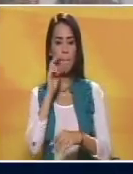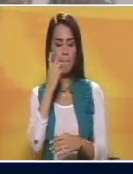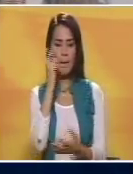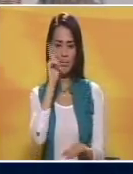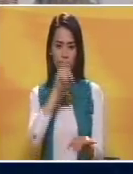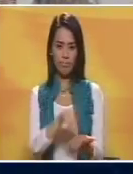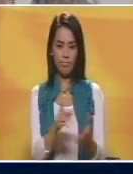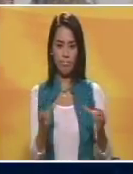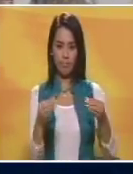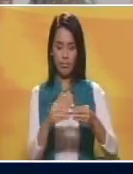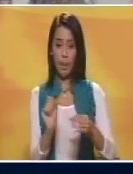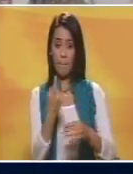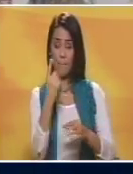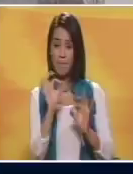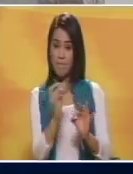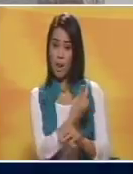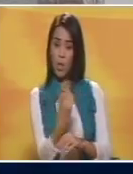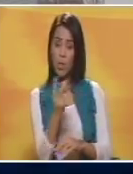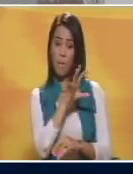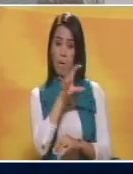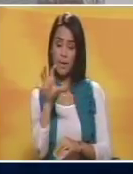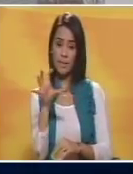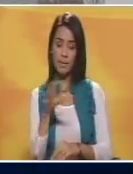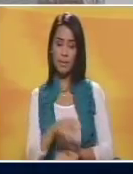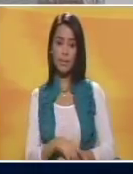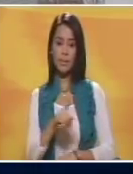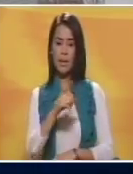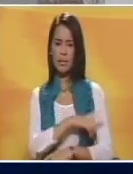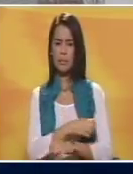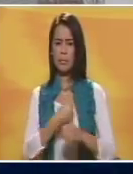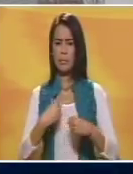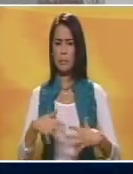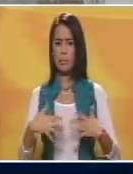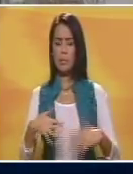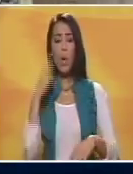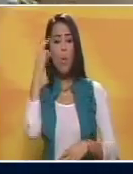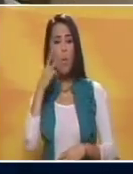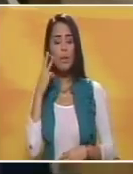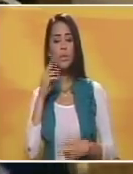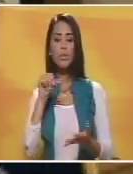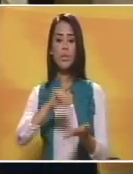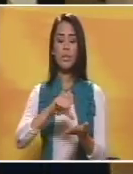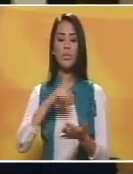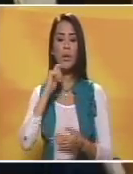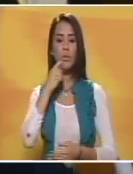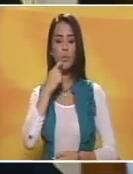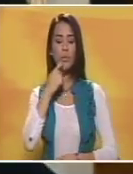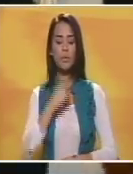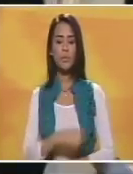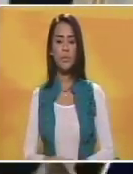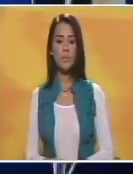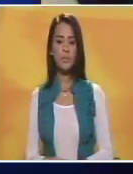que representa su primera cumbre bilateral, llega en medio de fuertes tensiones entre Washington y Moscú.